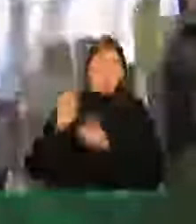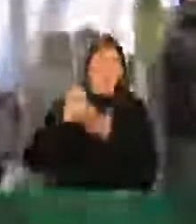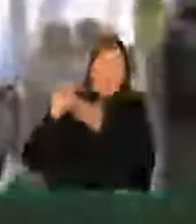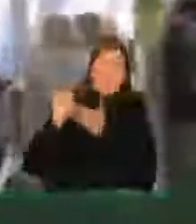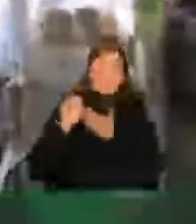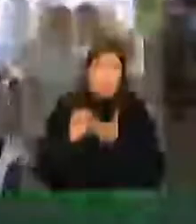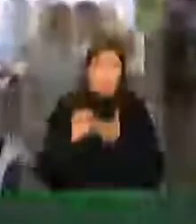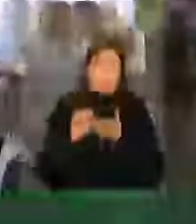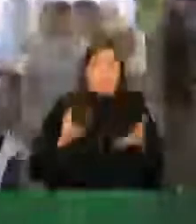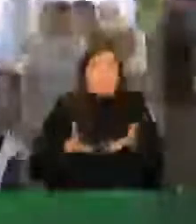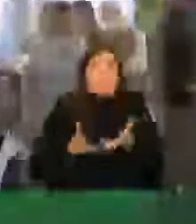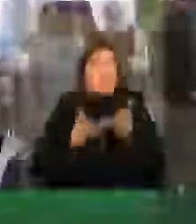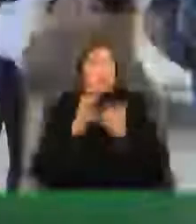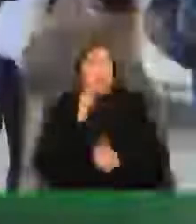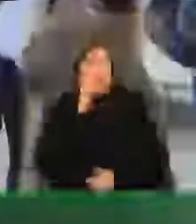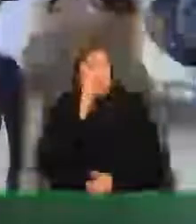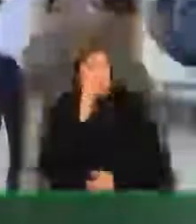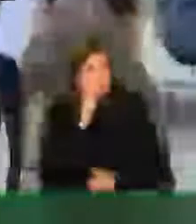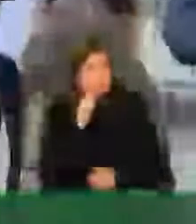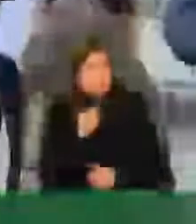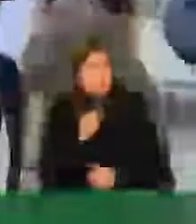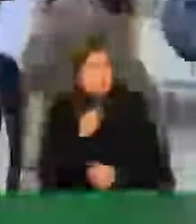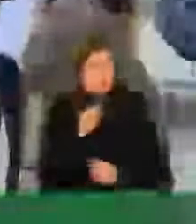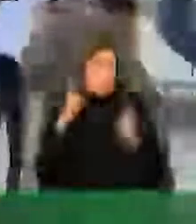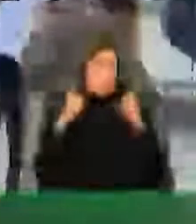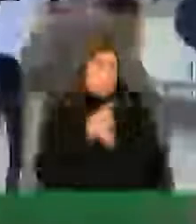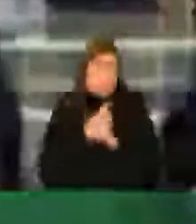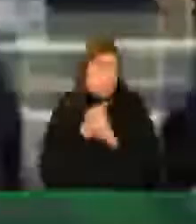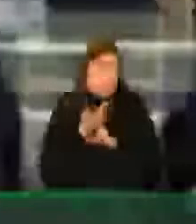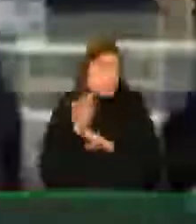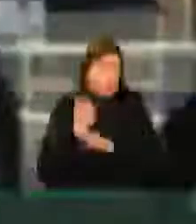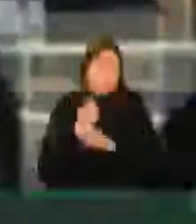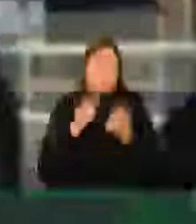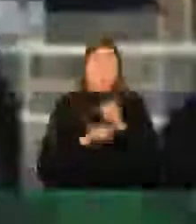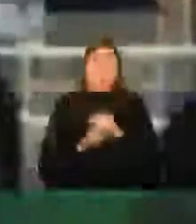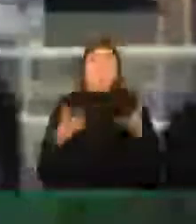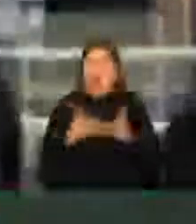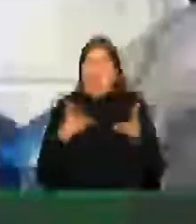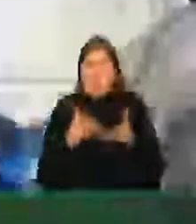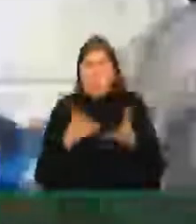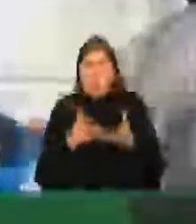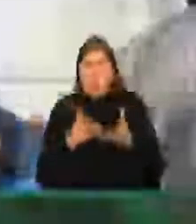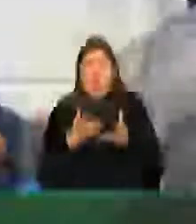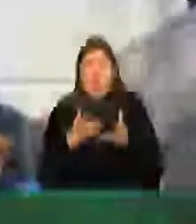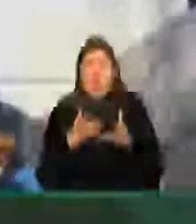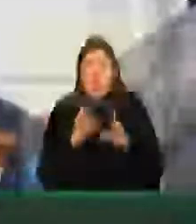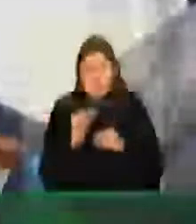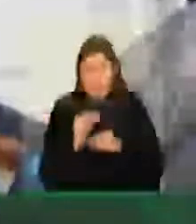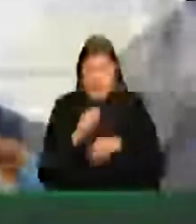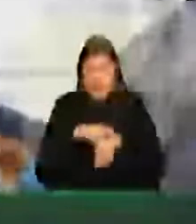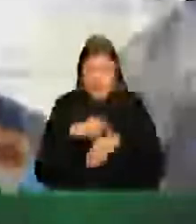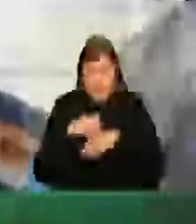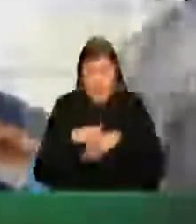darle un poquito de vida a una de las actividades más golpeadas, que es el turismo, sería un contrasentido ahora, a poco tiempo,